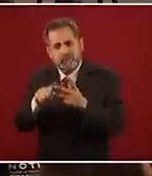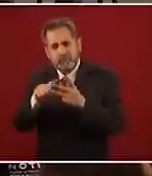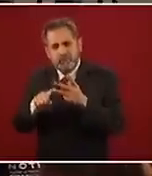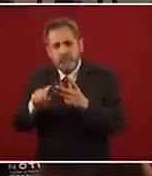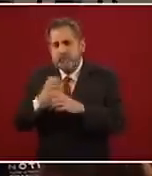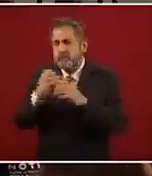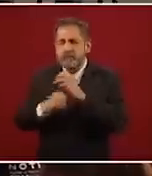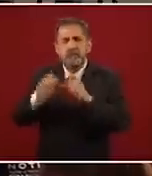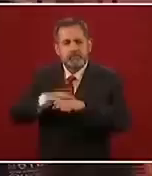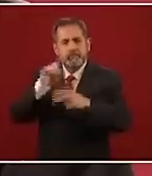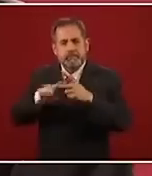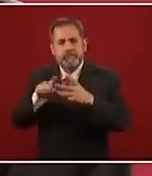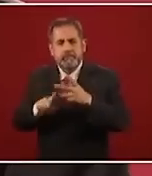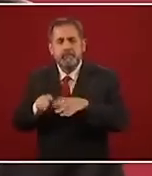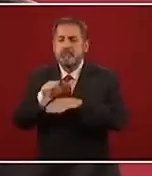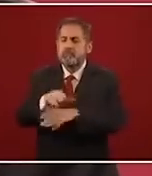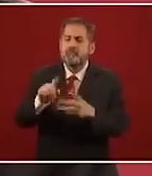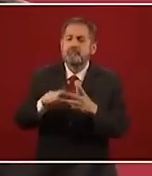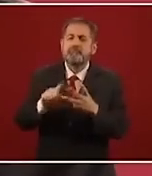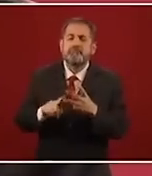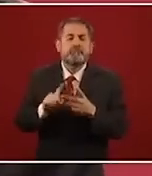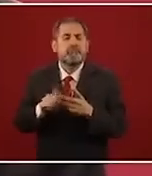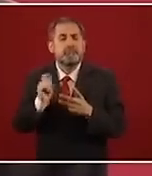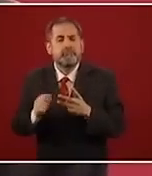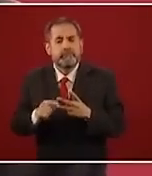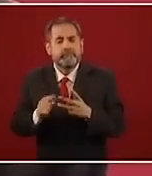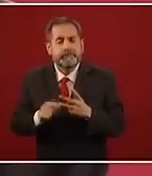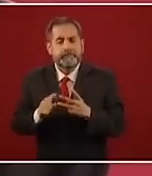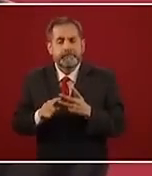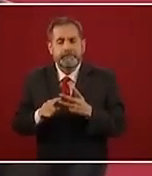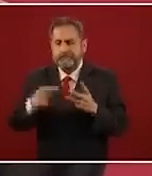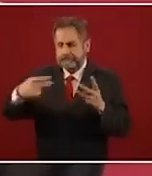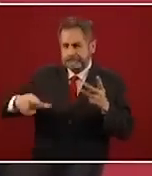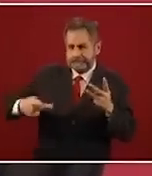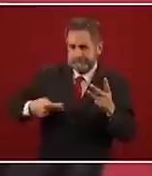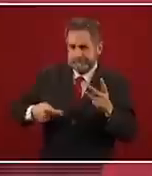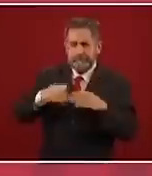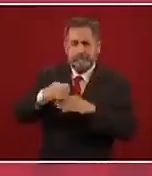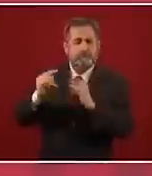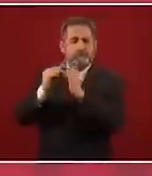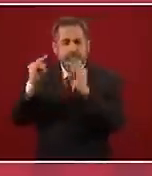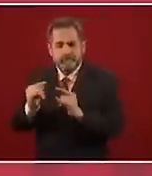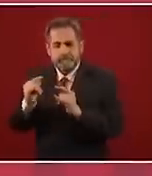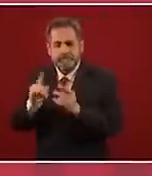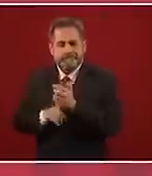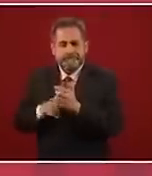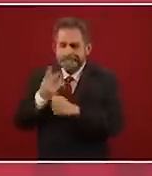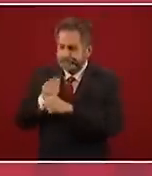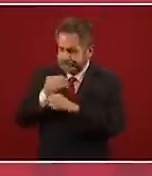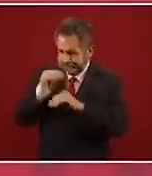cosas más que tienen que ver con las preguntas sobre los albergues que se